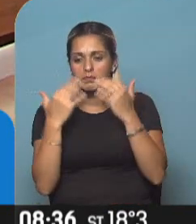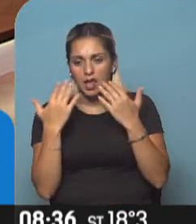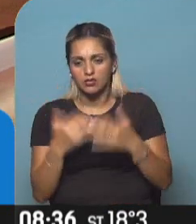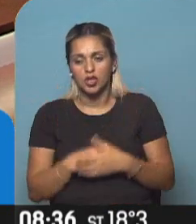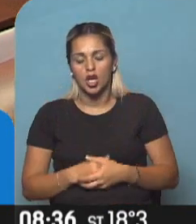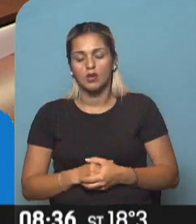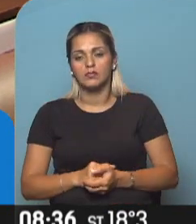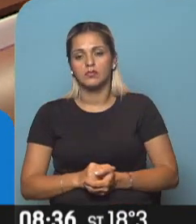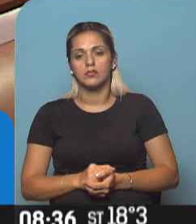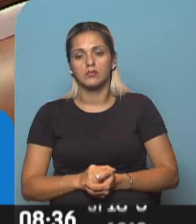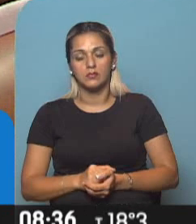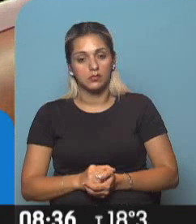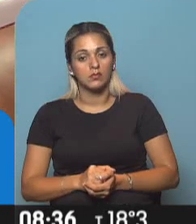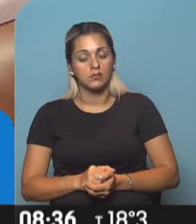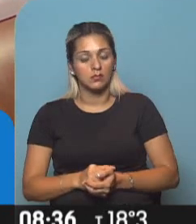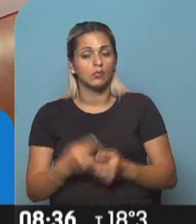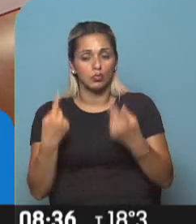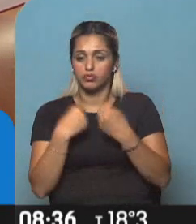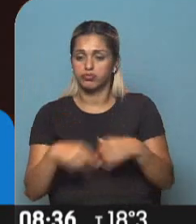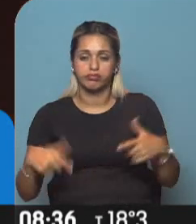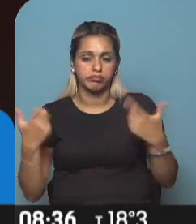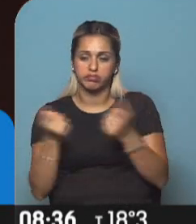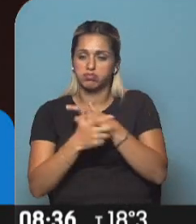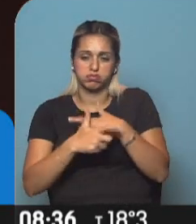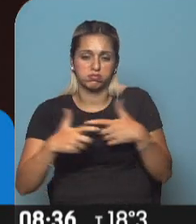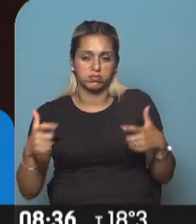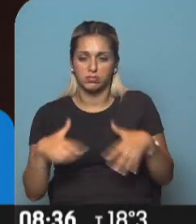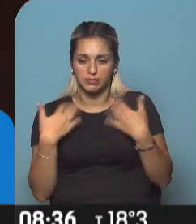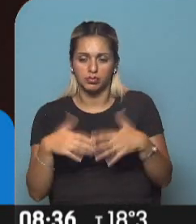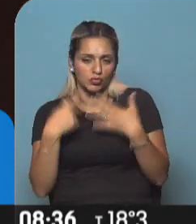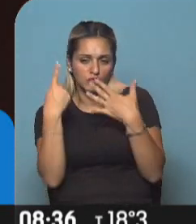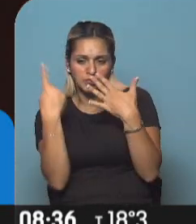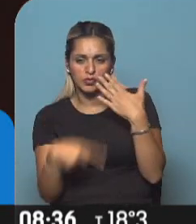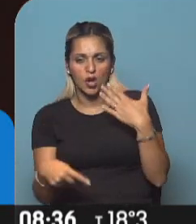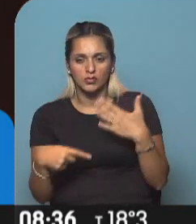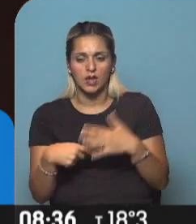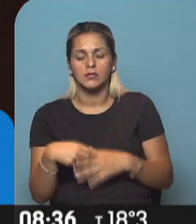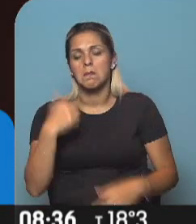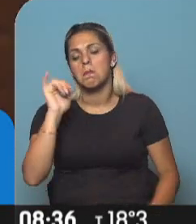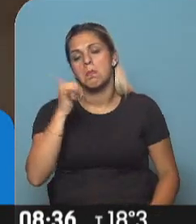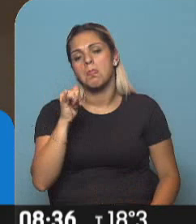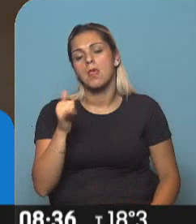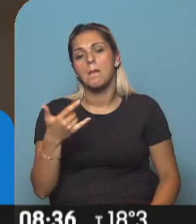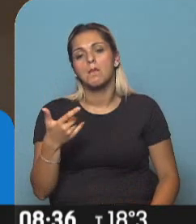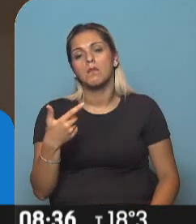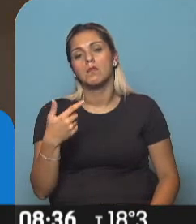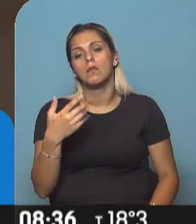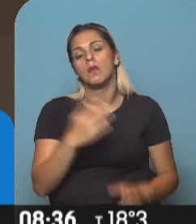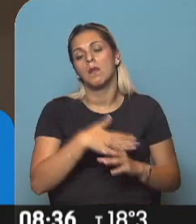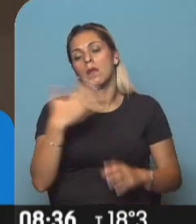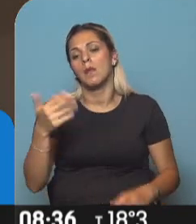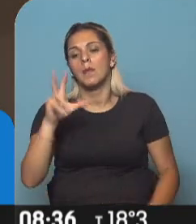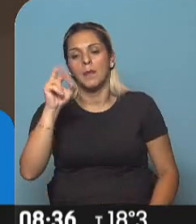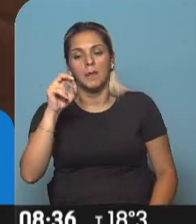es muy grande el tratamiento el panorama si yo si no no pasa para ir los 30 los